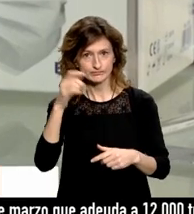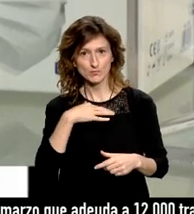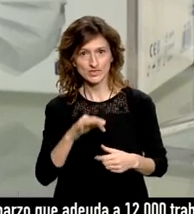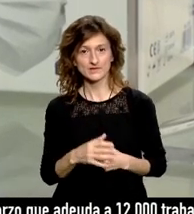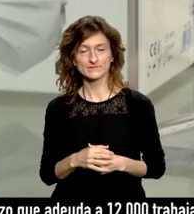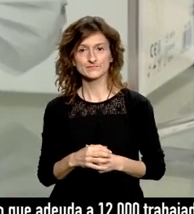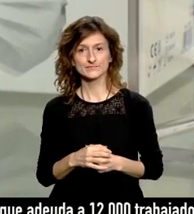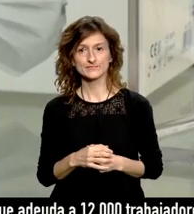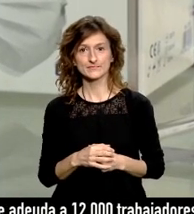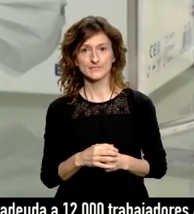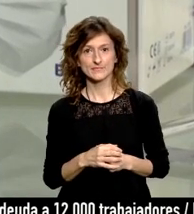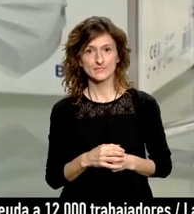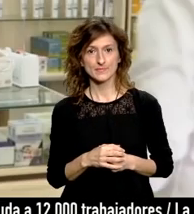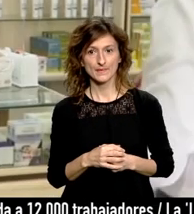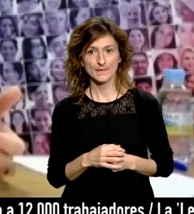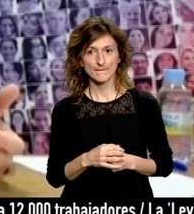León.